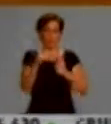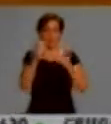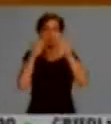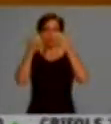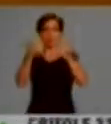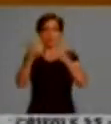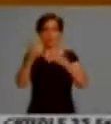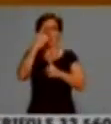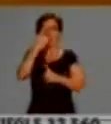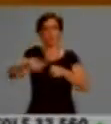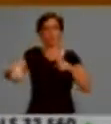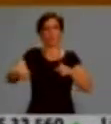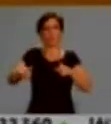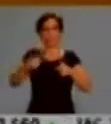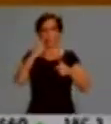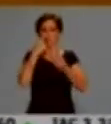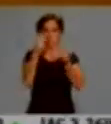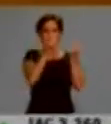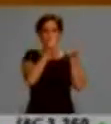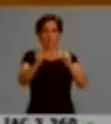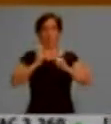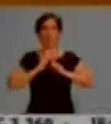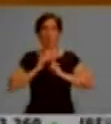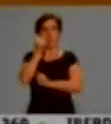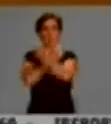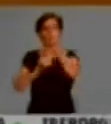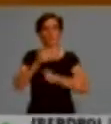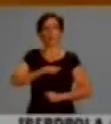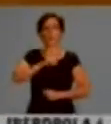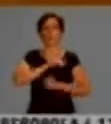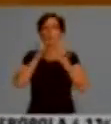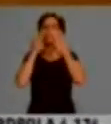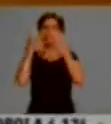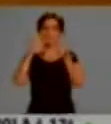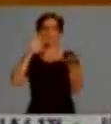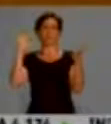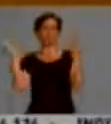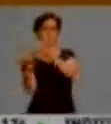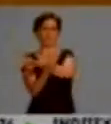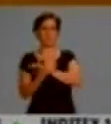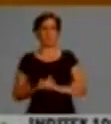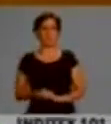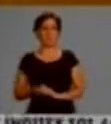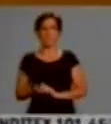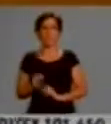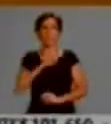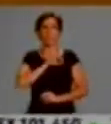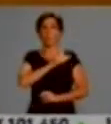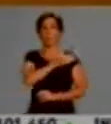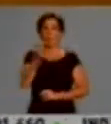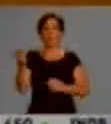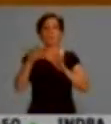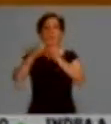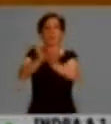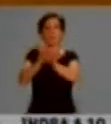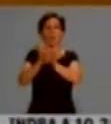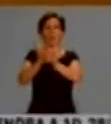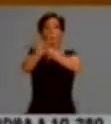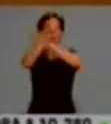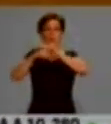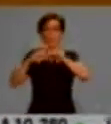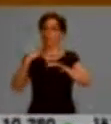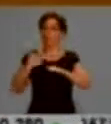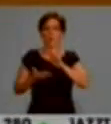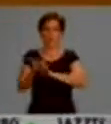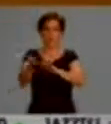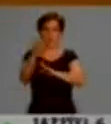viento en la economía española está cambiando. Señorías, estamos a punto de salir de la recesión.